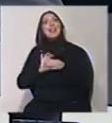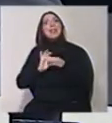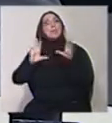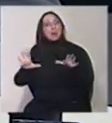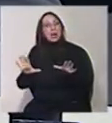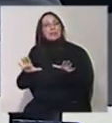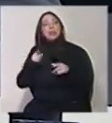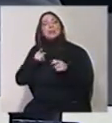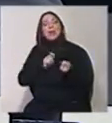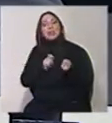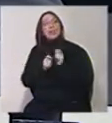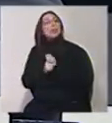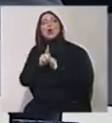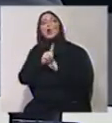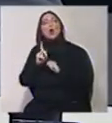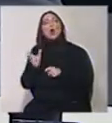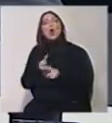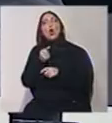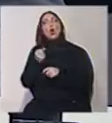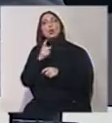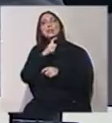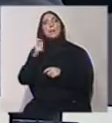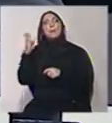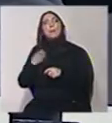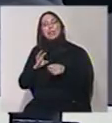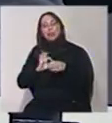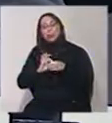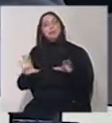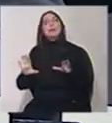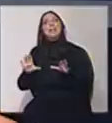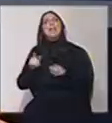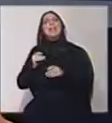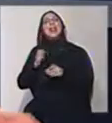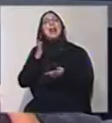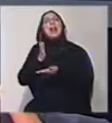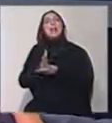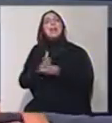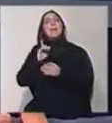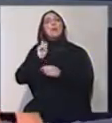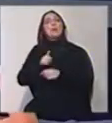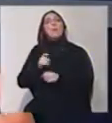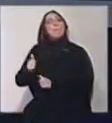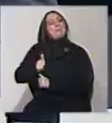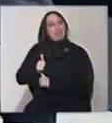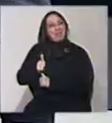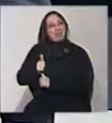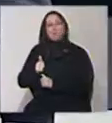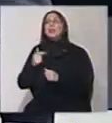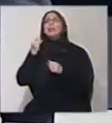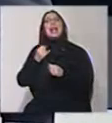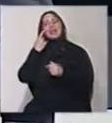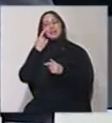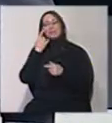es una transición que no ha logrado desmontar las estructuras fundamentales del régimen militar. Claro. Incluso, por ejemplo, hay